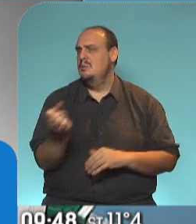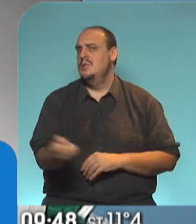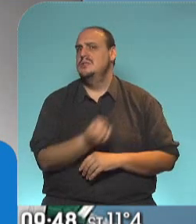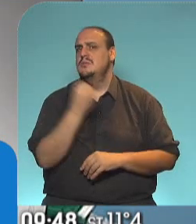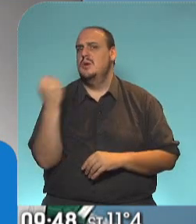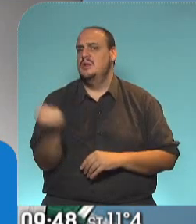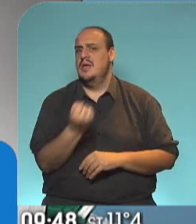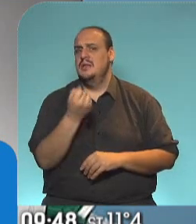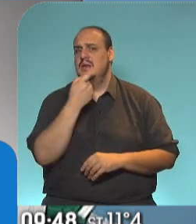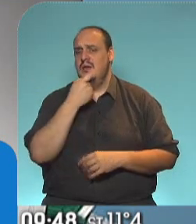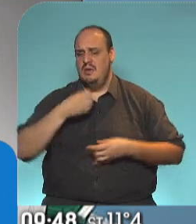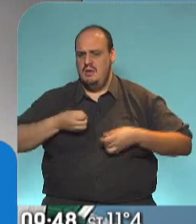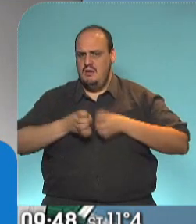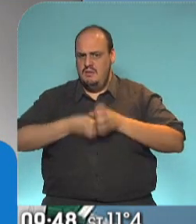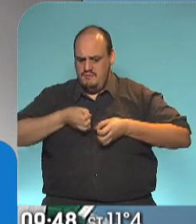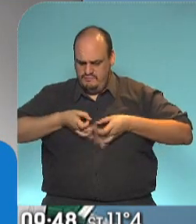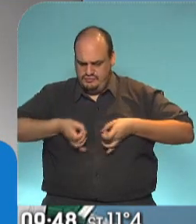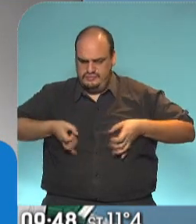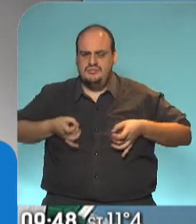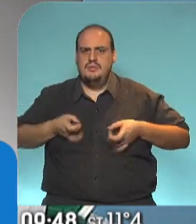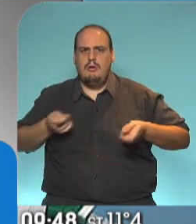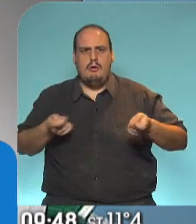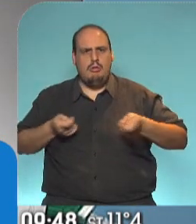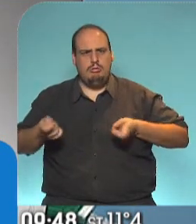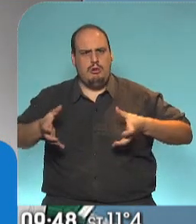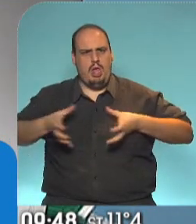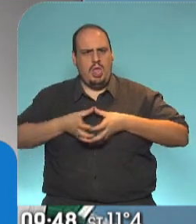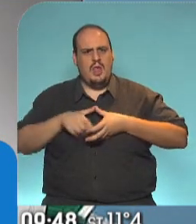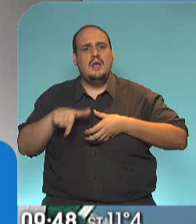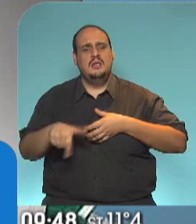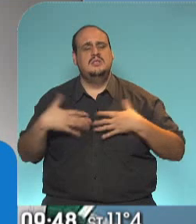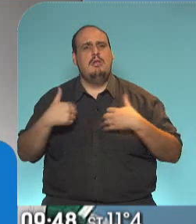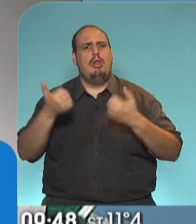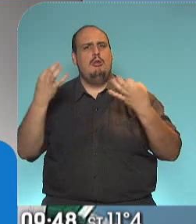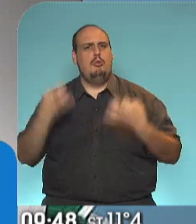infección controlada y estar en un buen estado sanitario